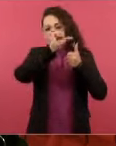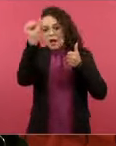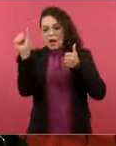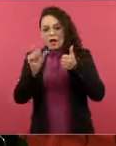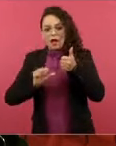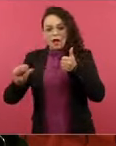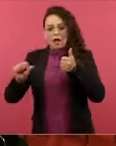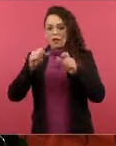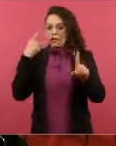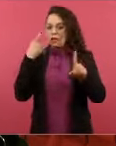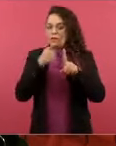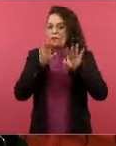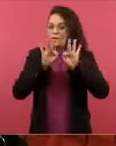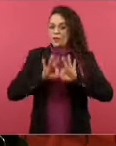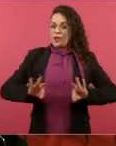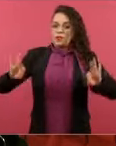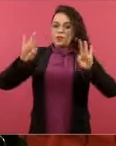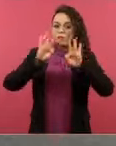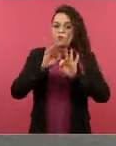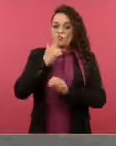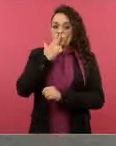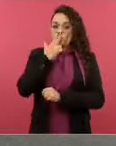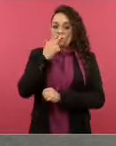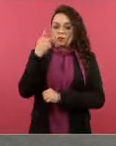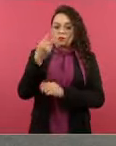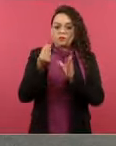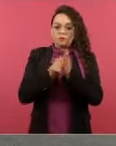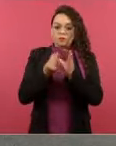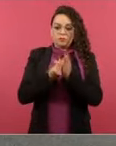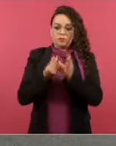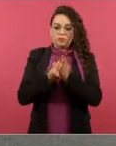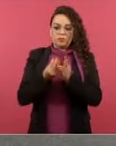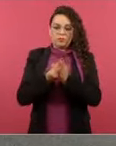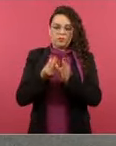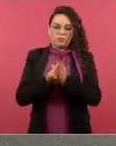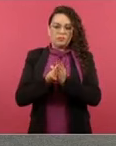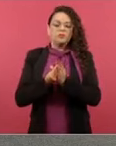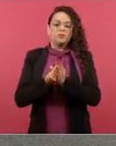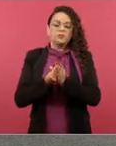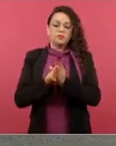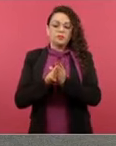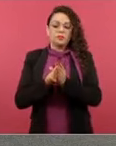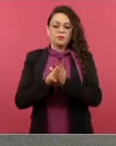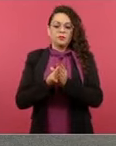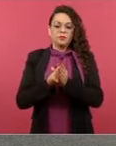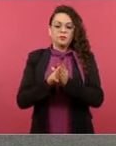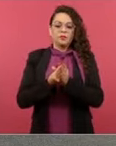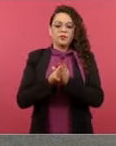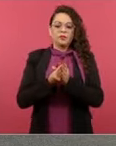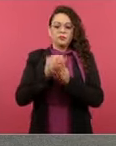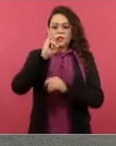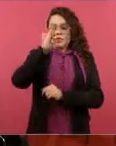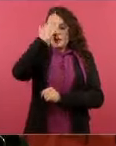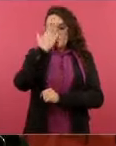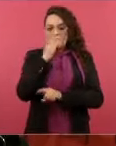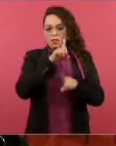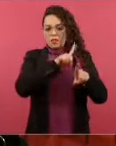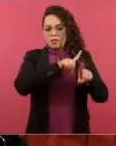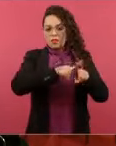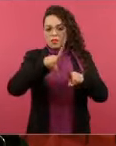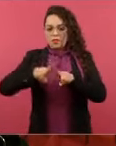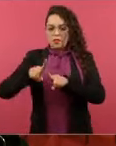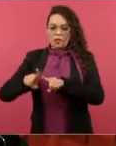de los ejes articuladores, estético, en términos de toda la profusión de imágenes que se ponen en